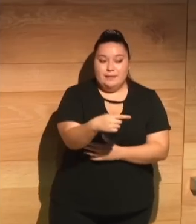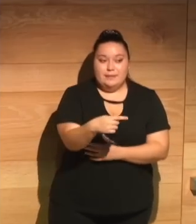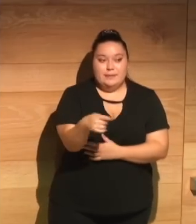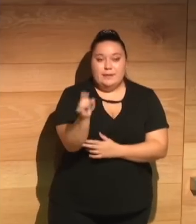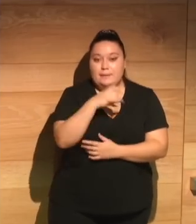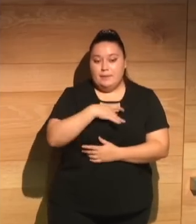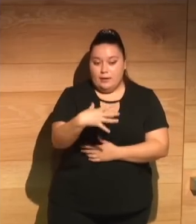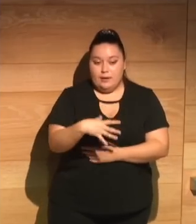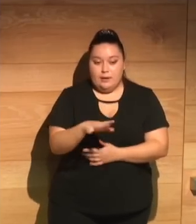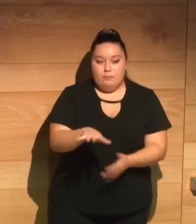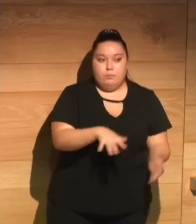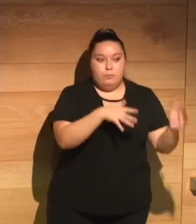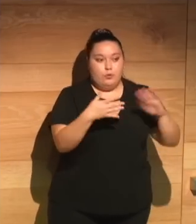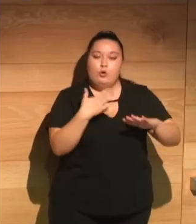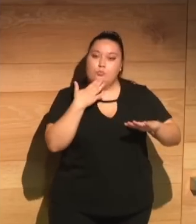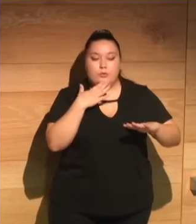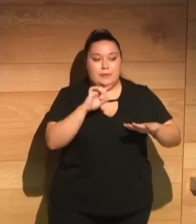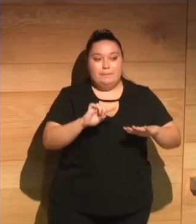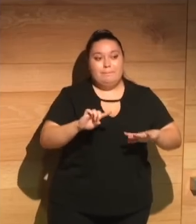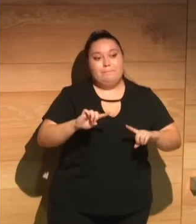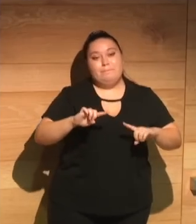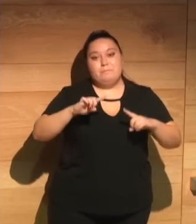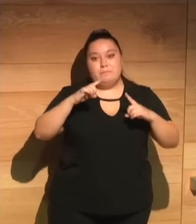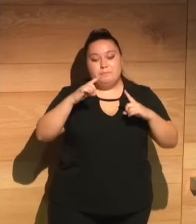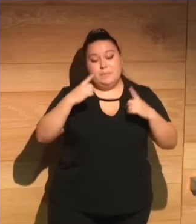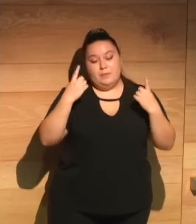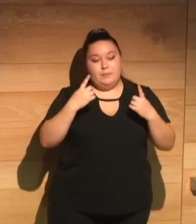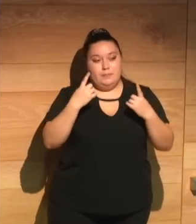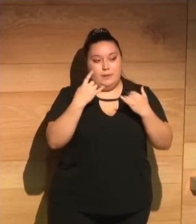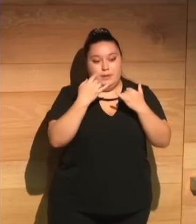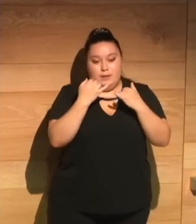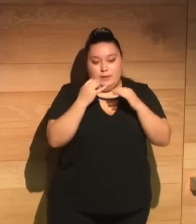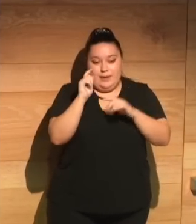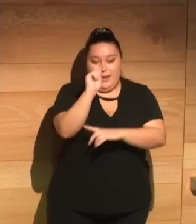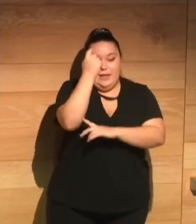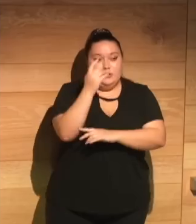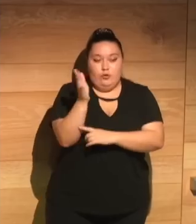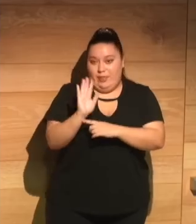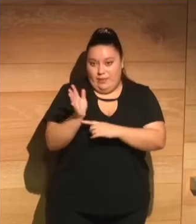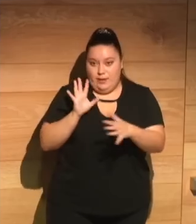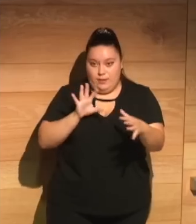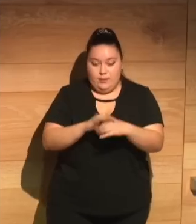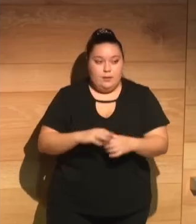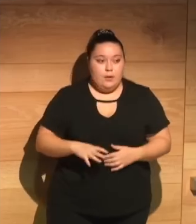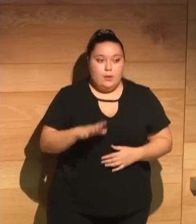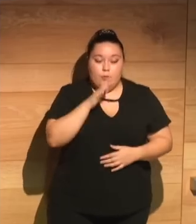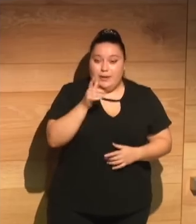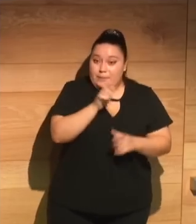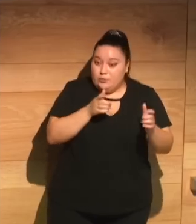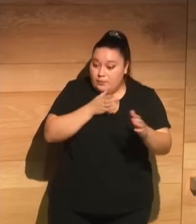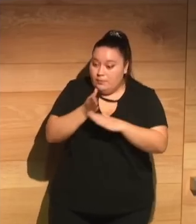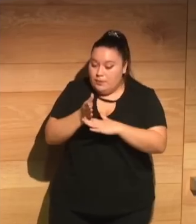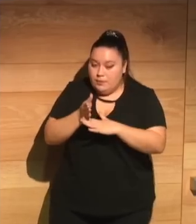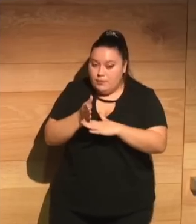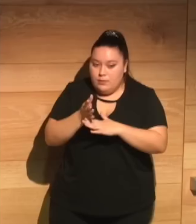y que se convierte ya como en el primer éxito, entre comillas, todo el rato, cinematográfico. O sea, la gente va porque echan la serpiente